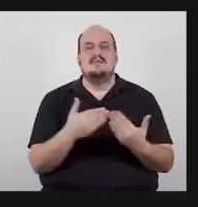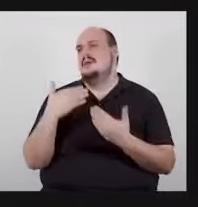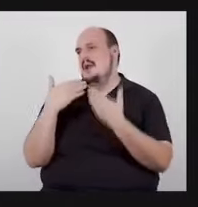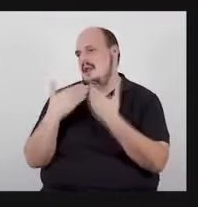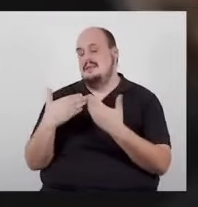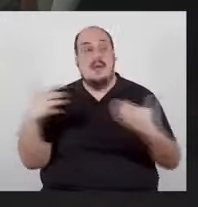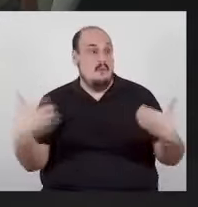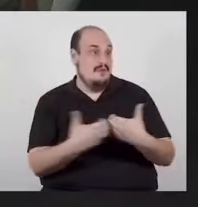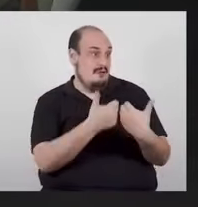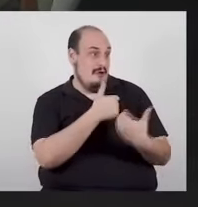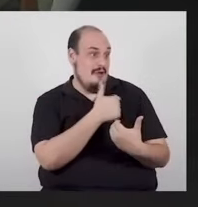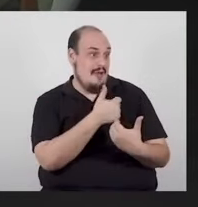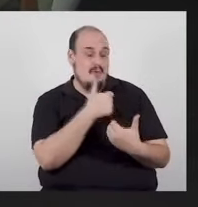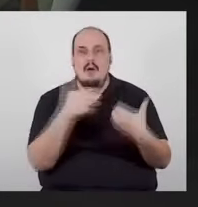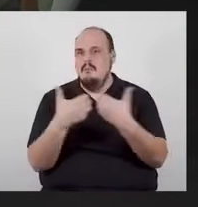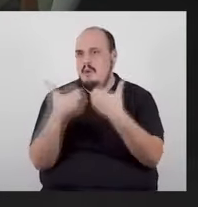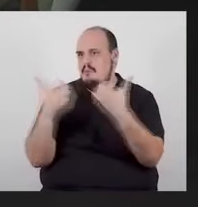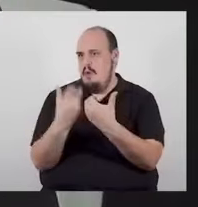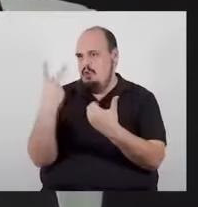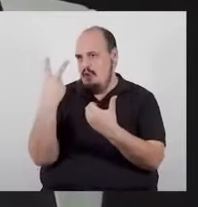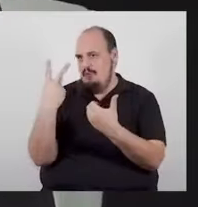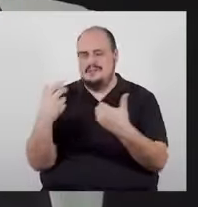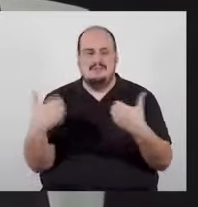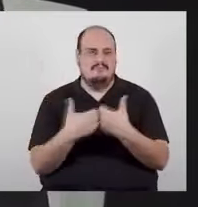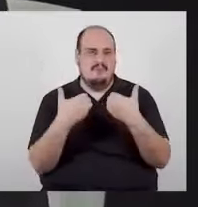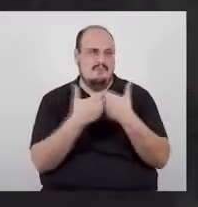nuevamente. Bueno, dos veces. Gracias.